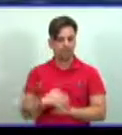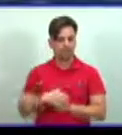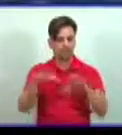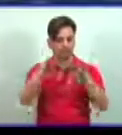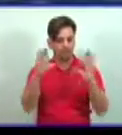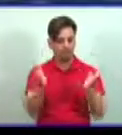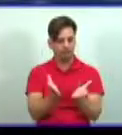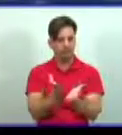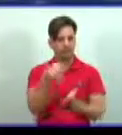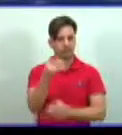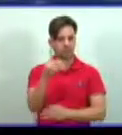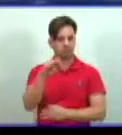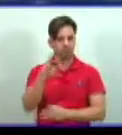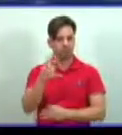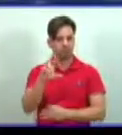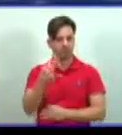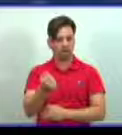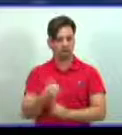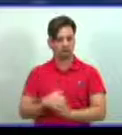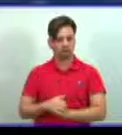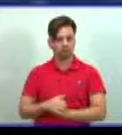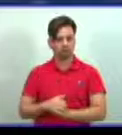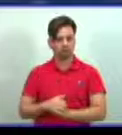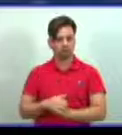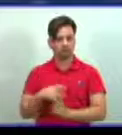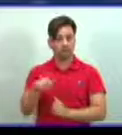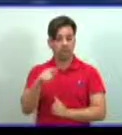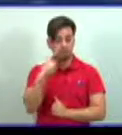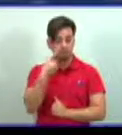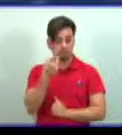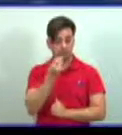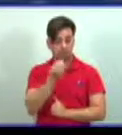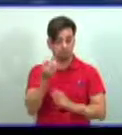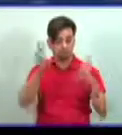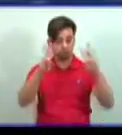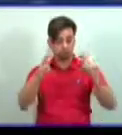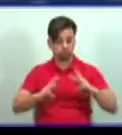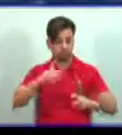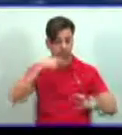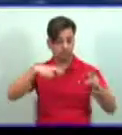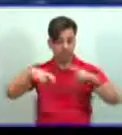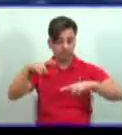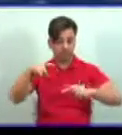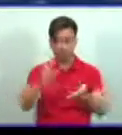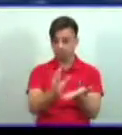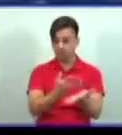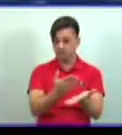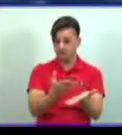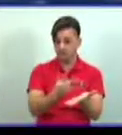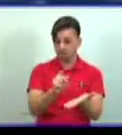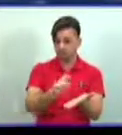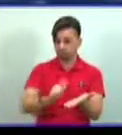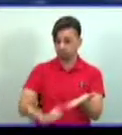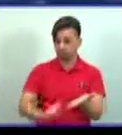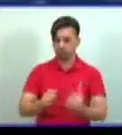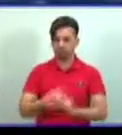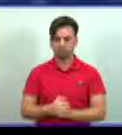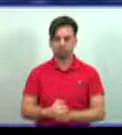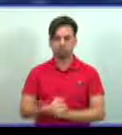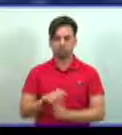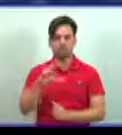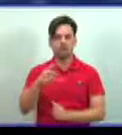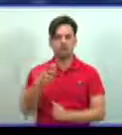encuentres, incluso si te puedes conectar también lo hagas, y veas los diferentes protocolos que se han firmado en el mundo